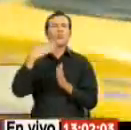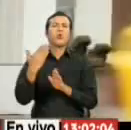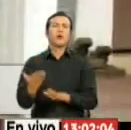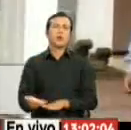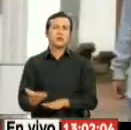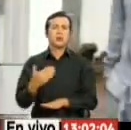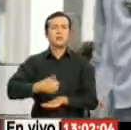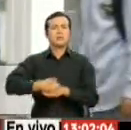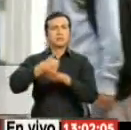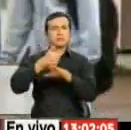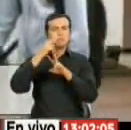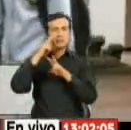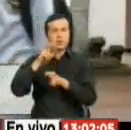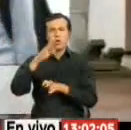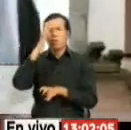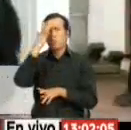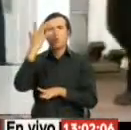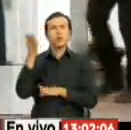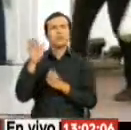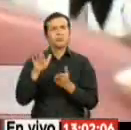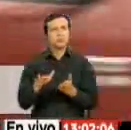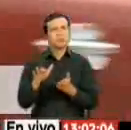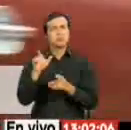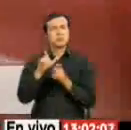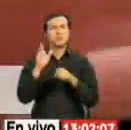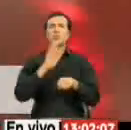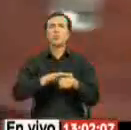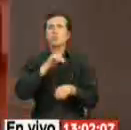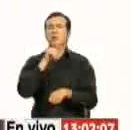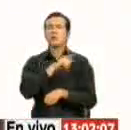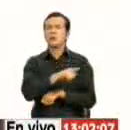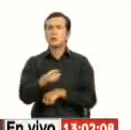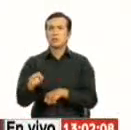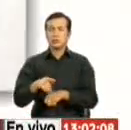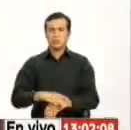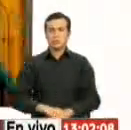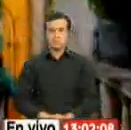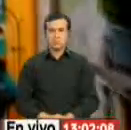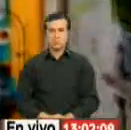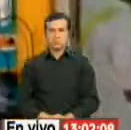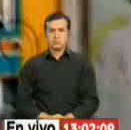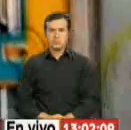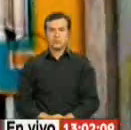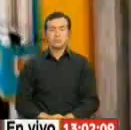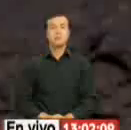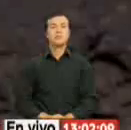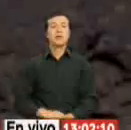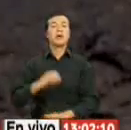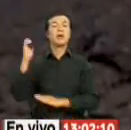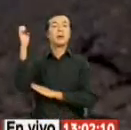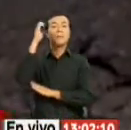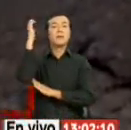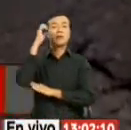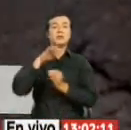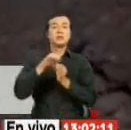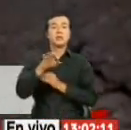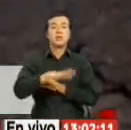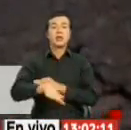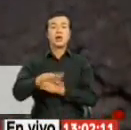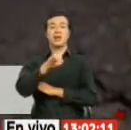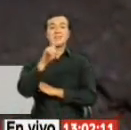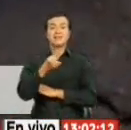las autoridades investigan las causas y a los responsables el estado de excepción en el cantón zaruma